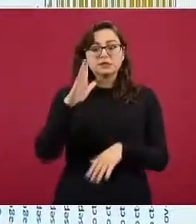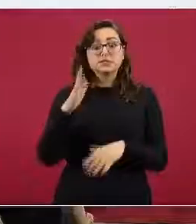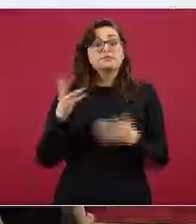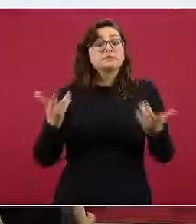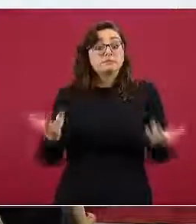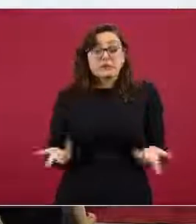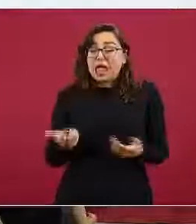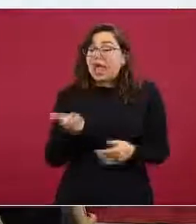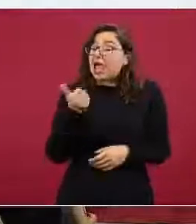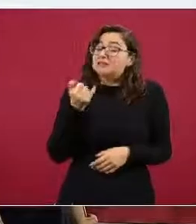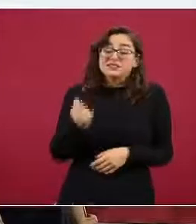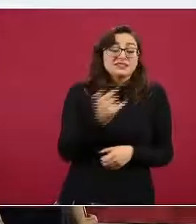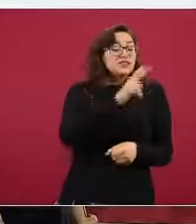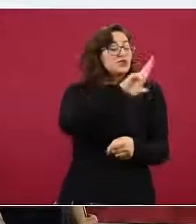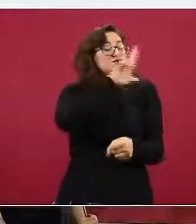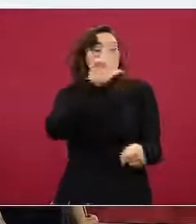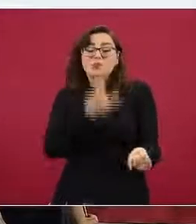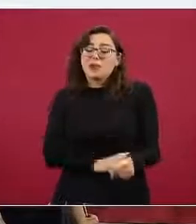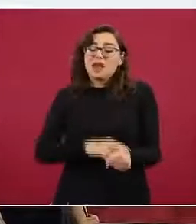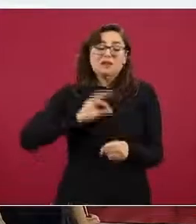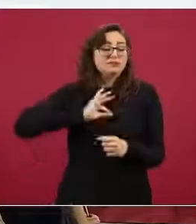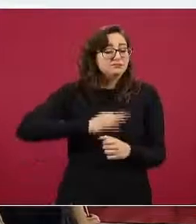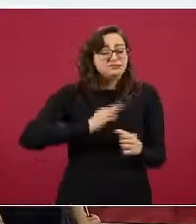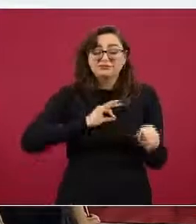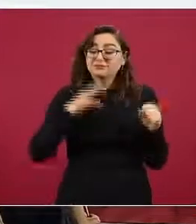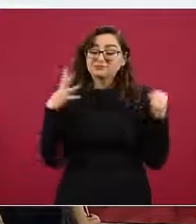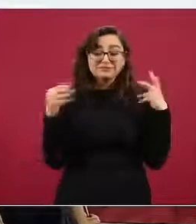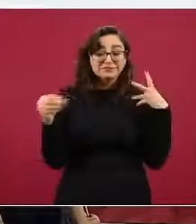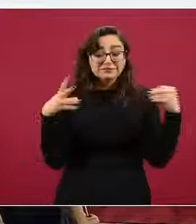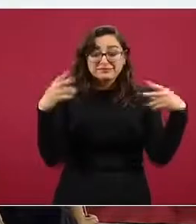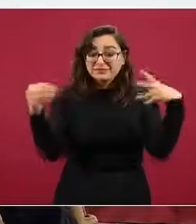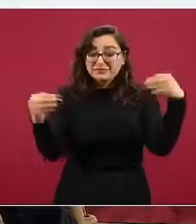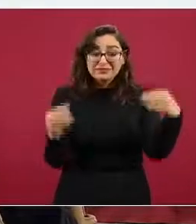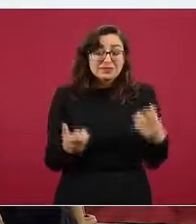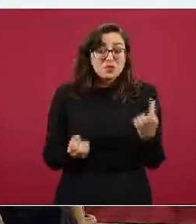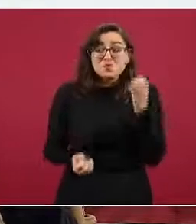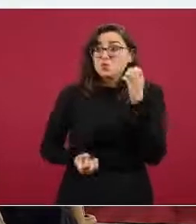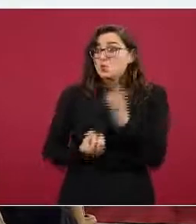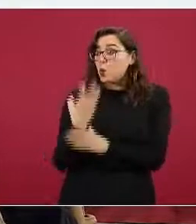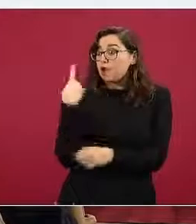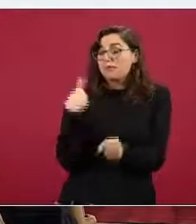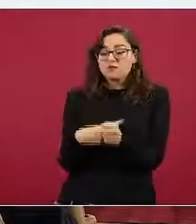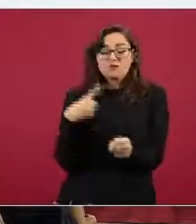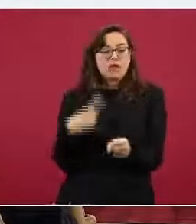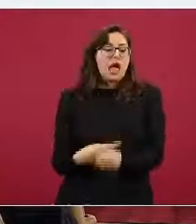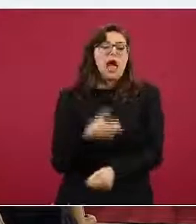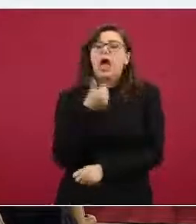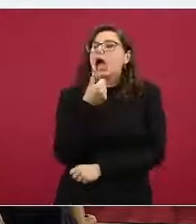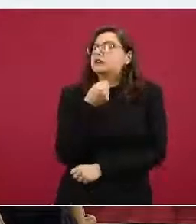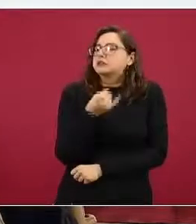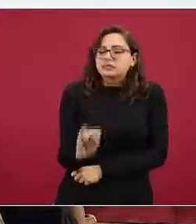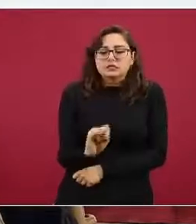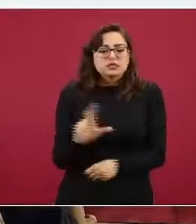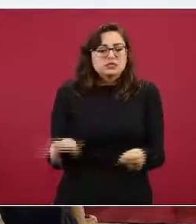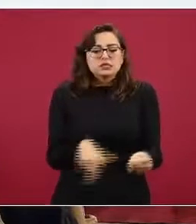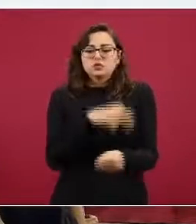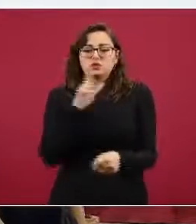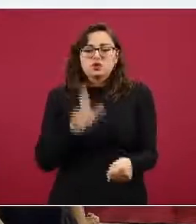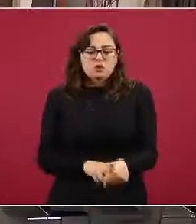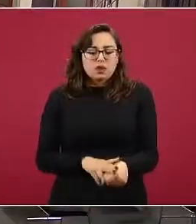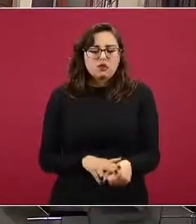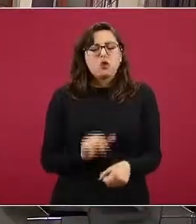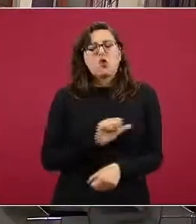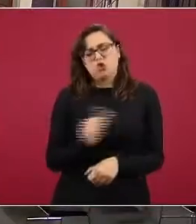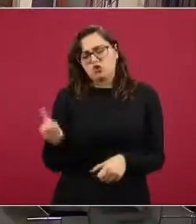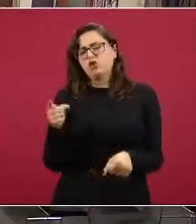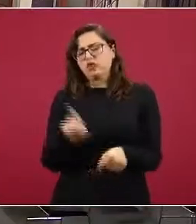las pandemias, así se comportan las enfermedades infecciosas emergentes, por múltiples razones que si quieren un día